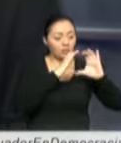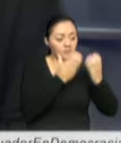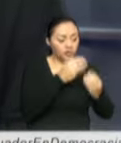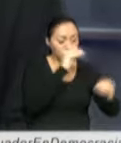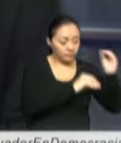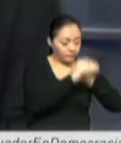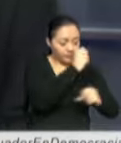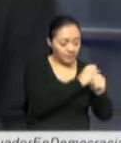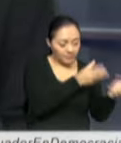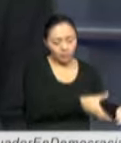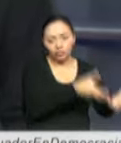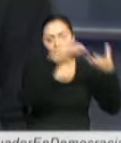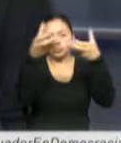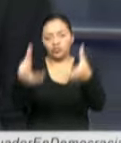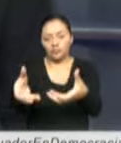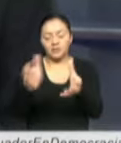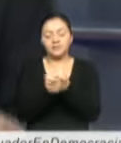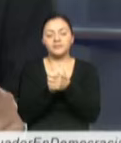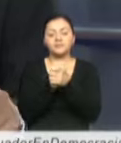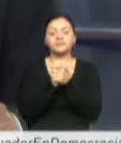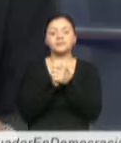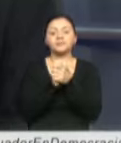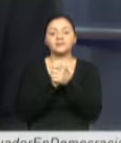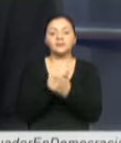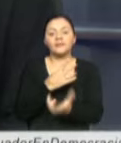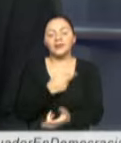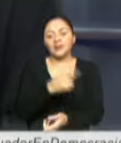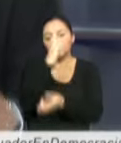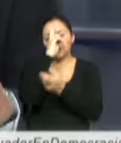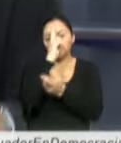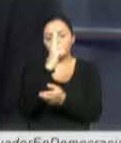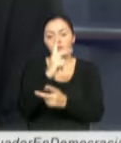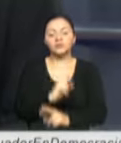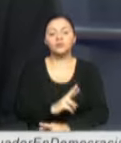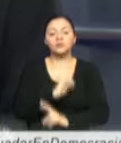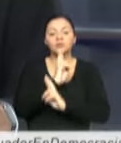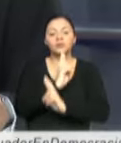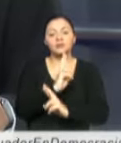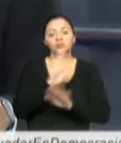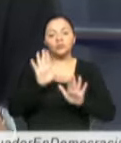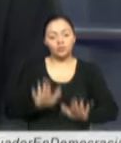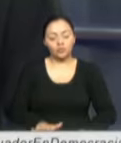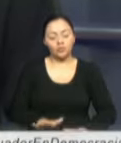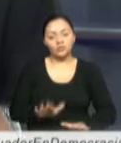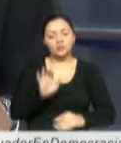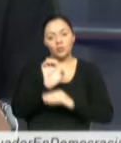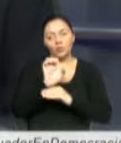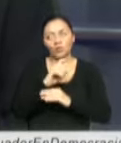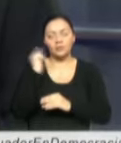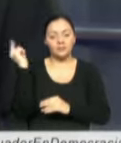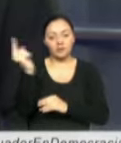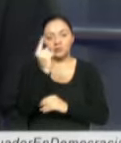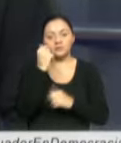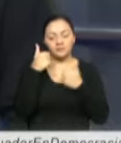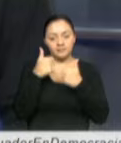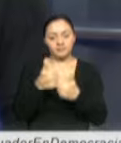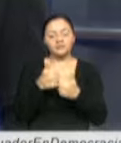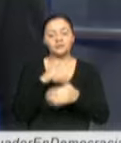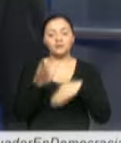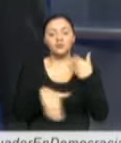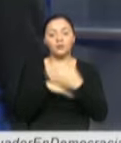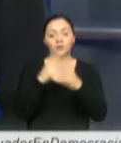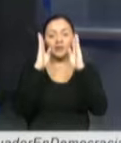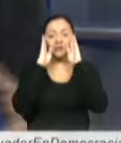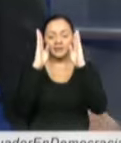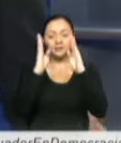presidente de la República, y por supuesto, a respetar los resultados de la inmensa mayoría. Nosotros estaremos